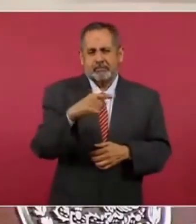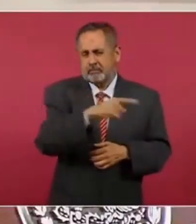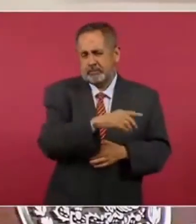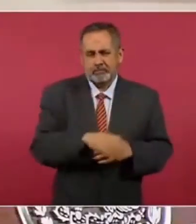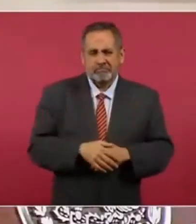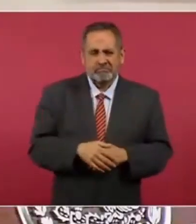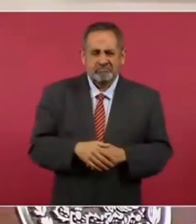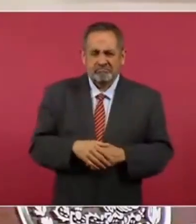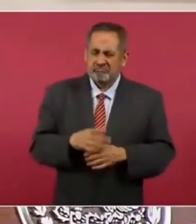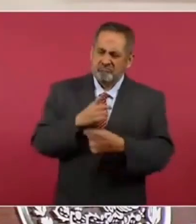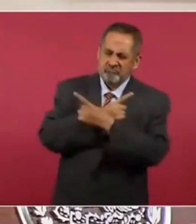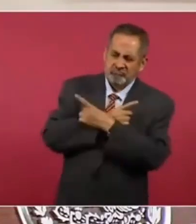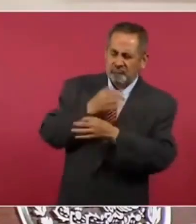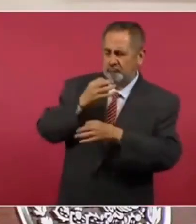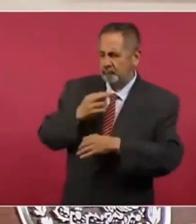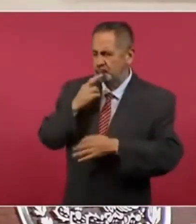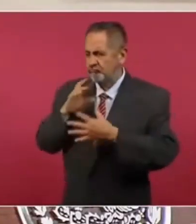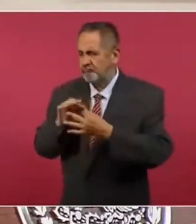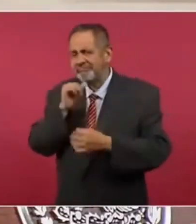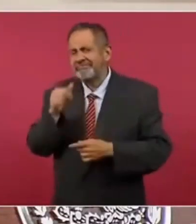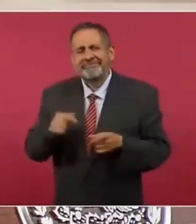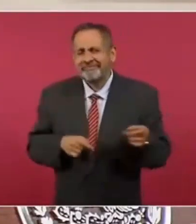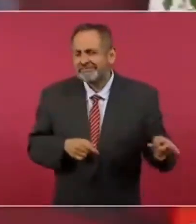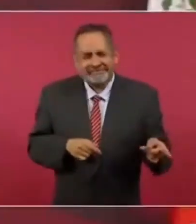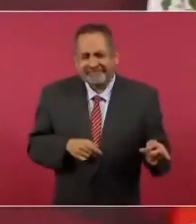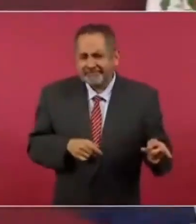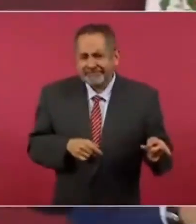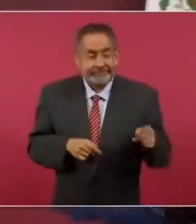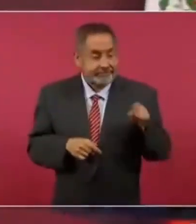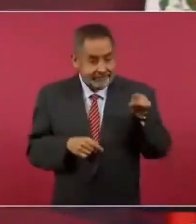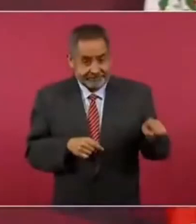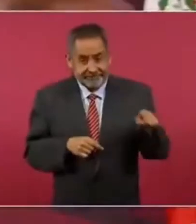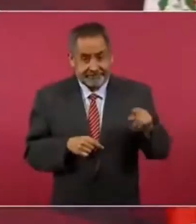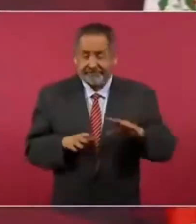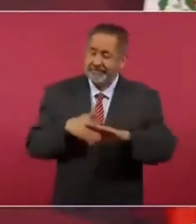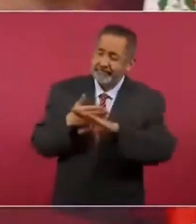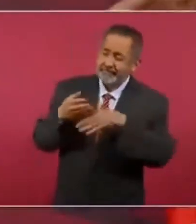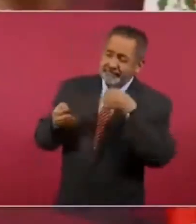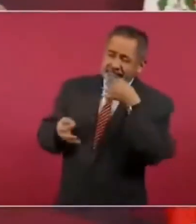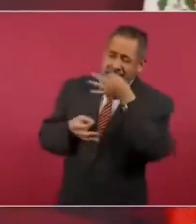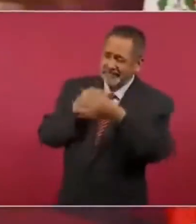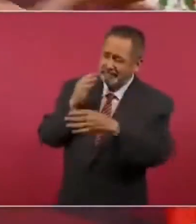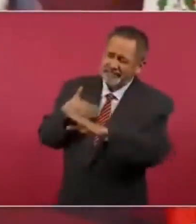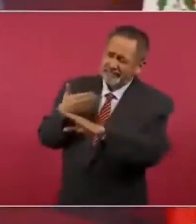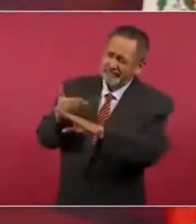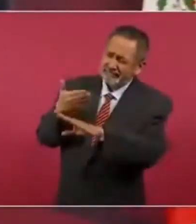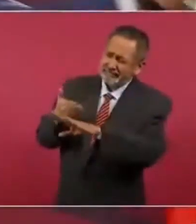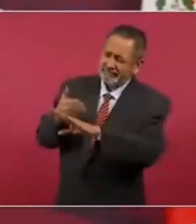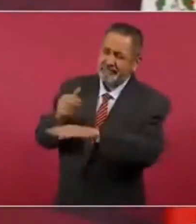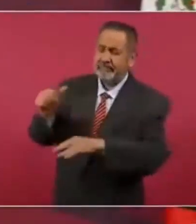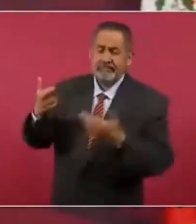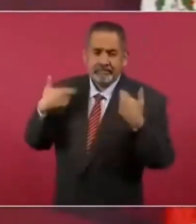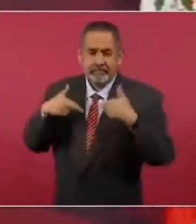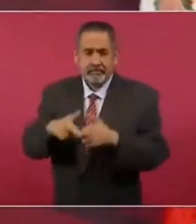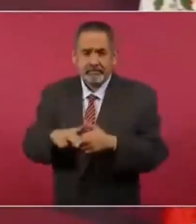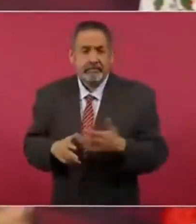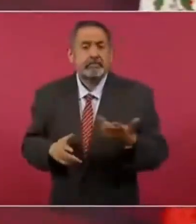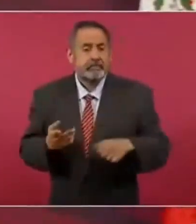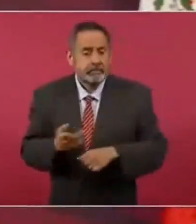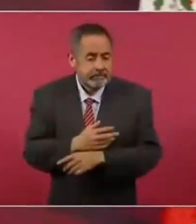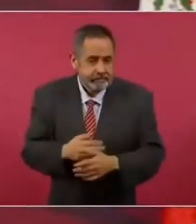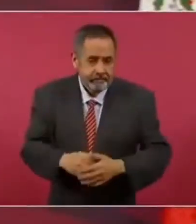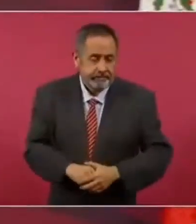sin autoridad moral, entonces una campaña de desprestigio generalizar